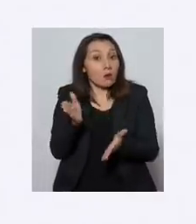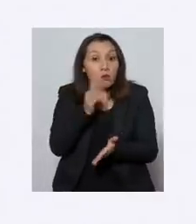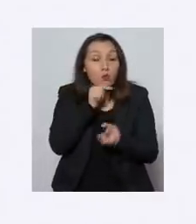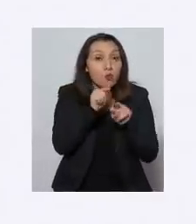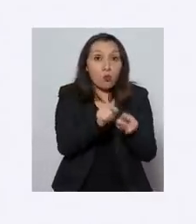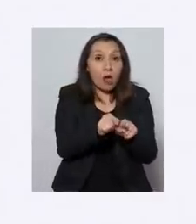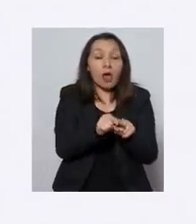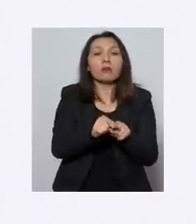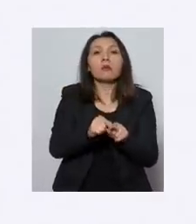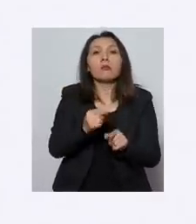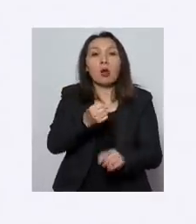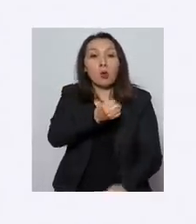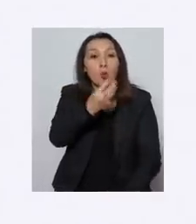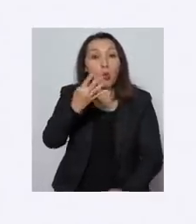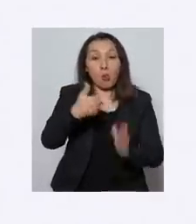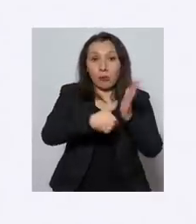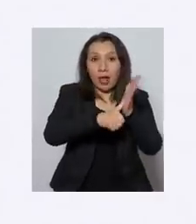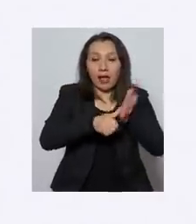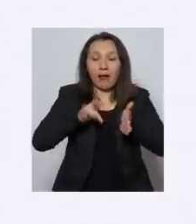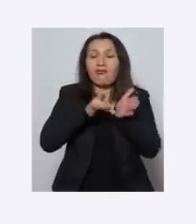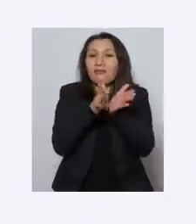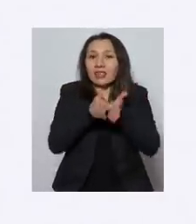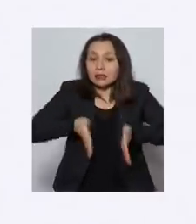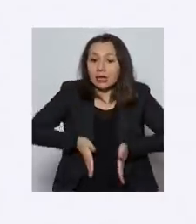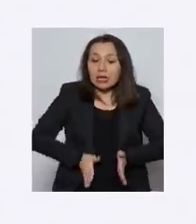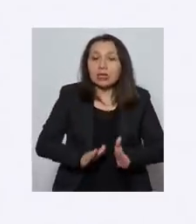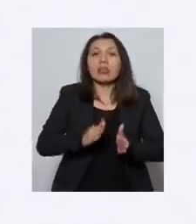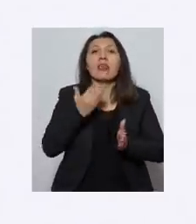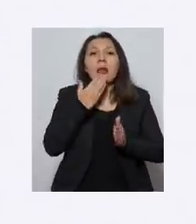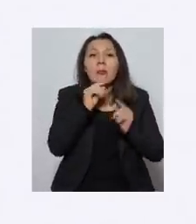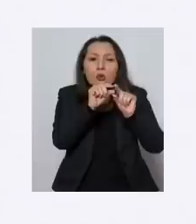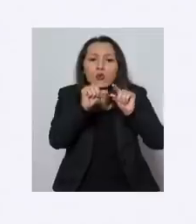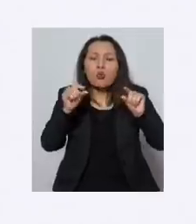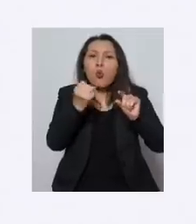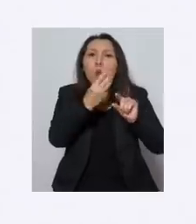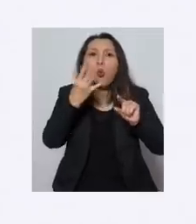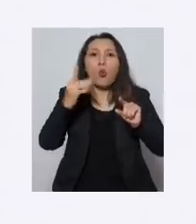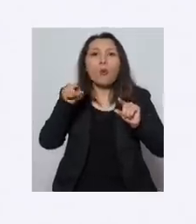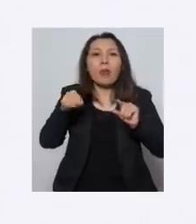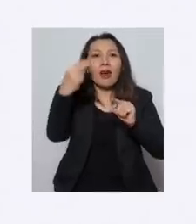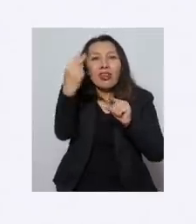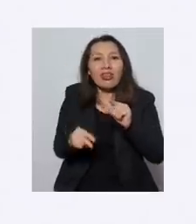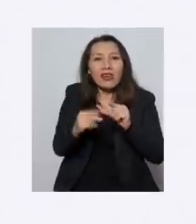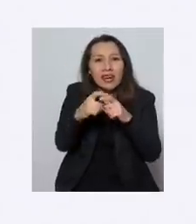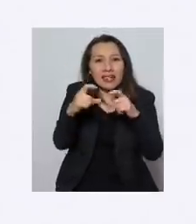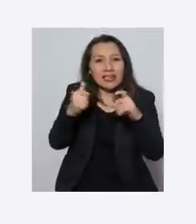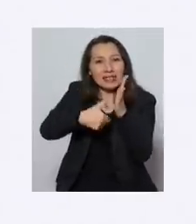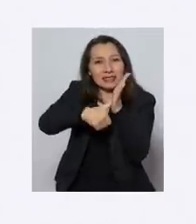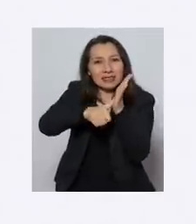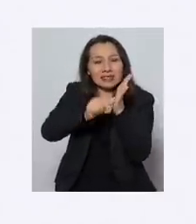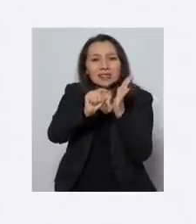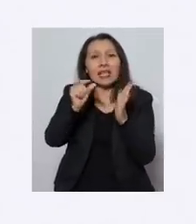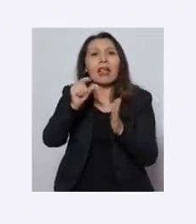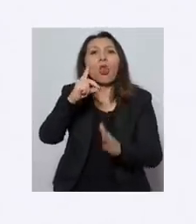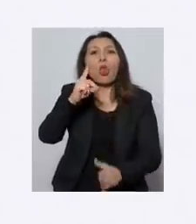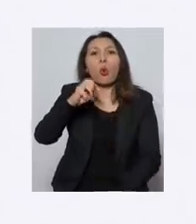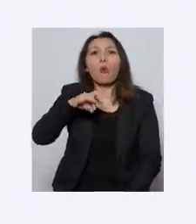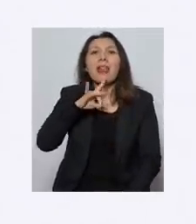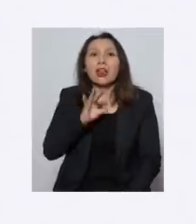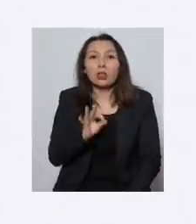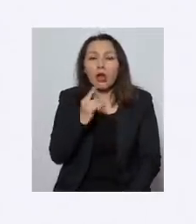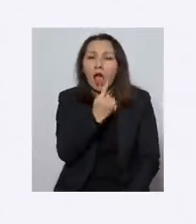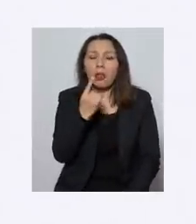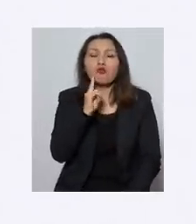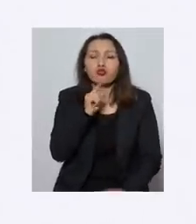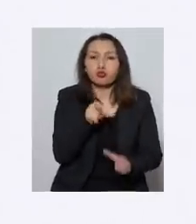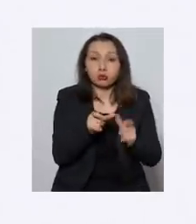ella, con su RUT, su fecha de nacimiento, con el número del documento de identidad que se encuentra en cada una de nuestras cédulas de identidad.